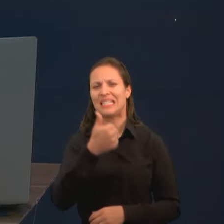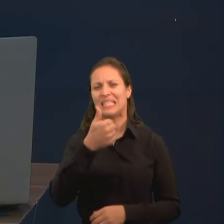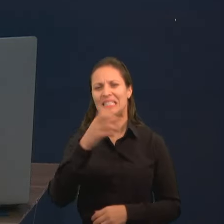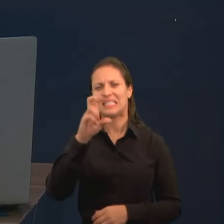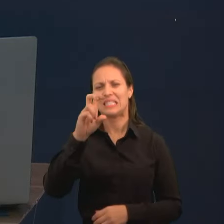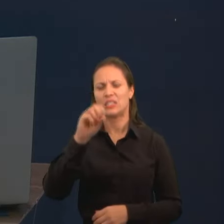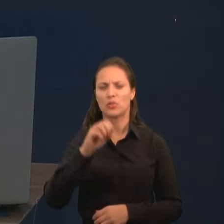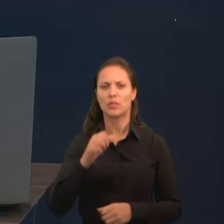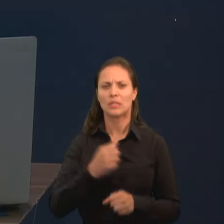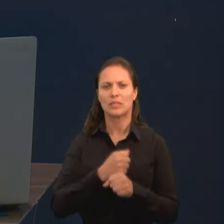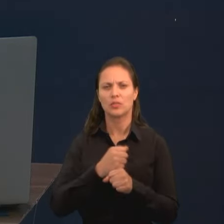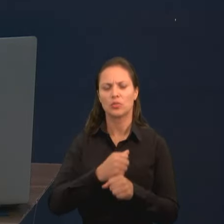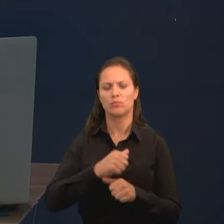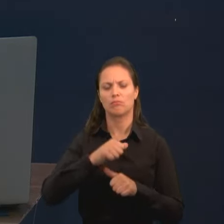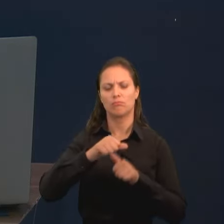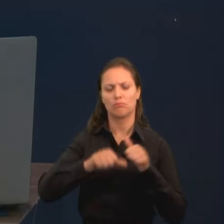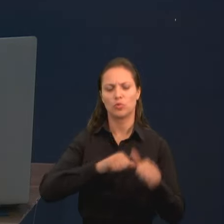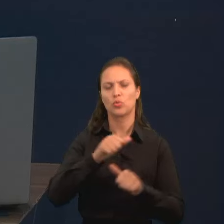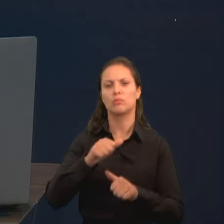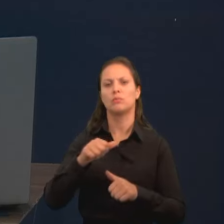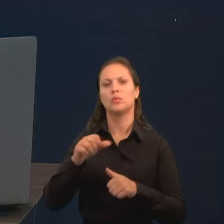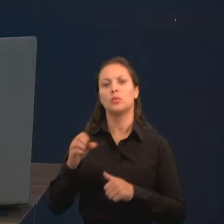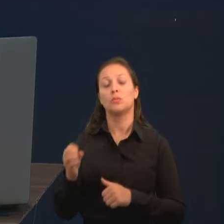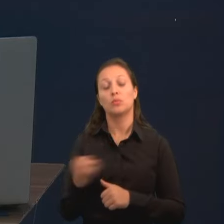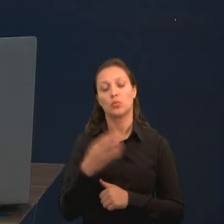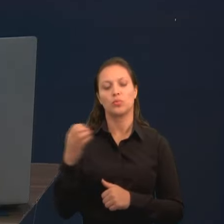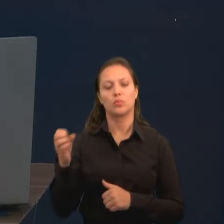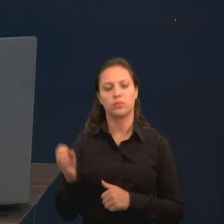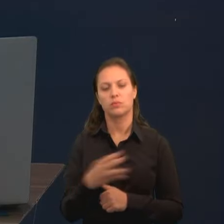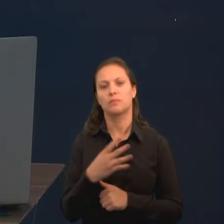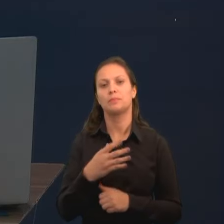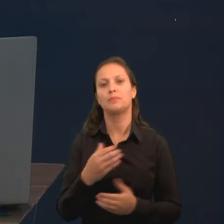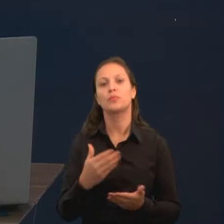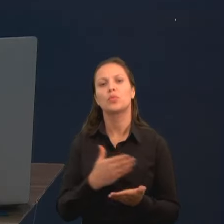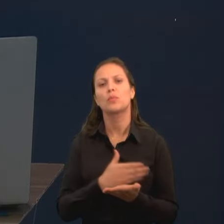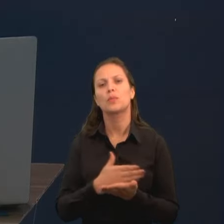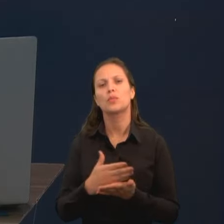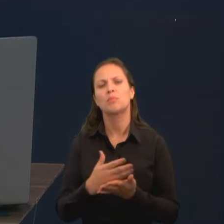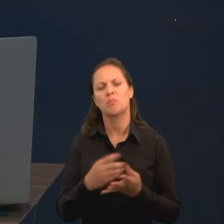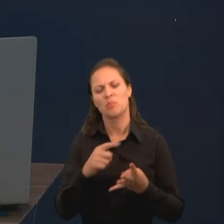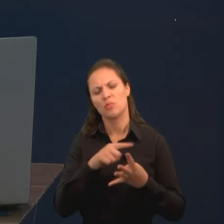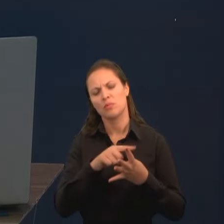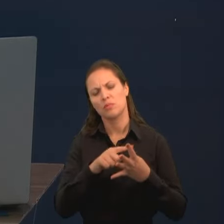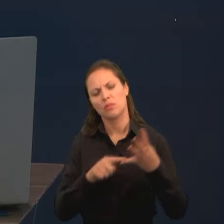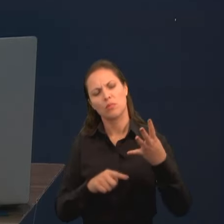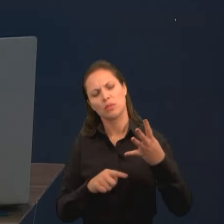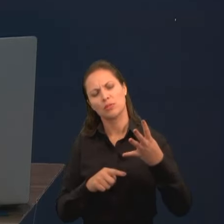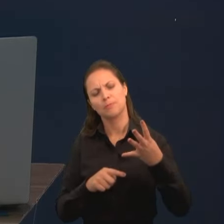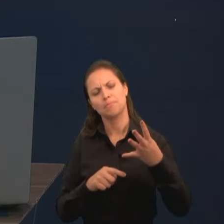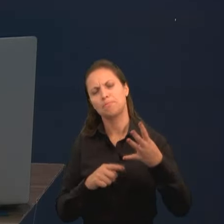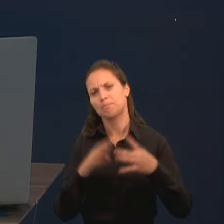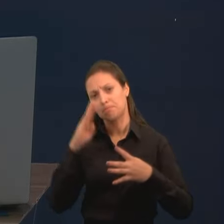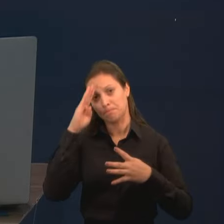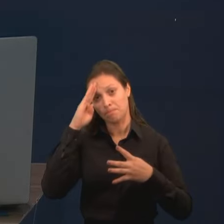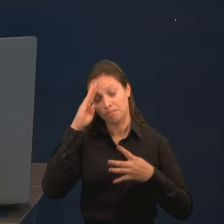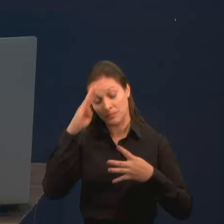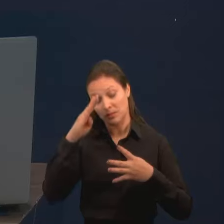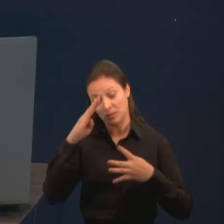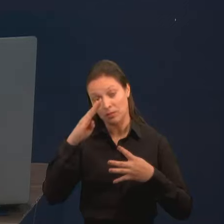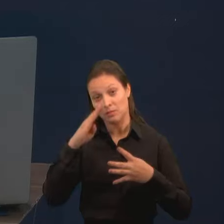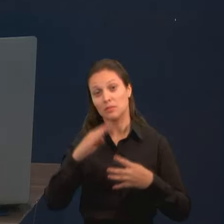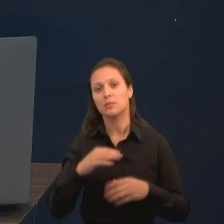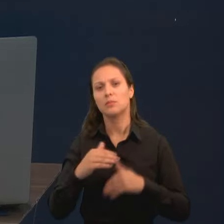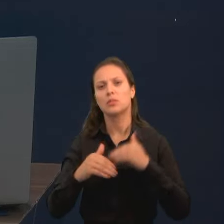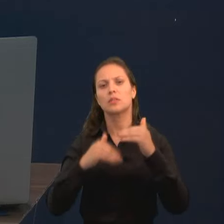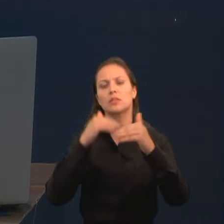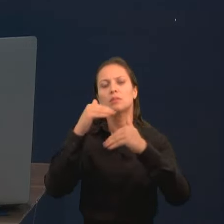los 150 años hacia acá, grandes evoluciones que dieron origen a cuatro periodos muy